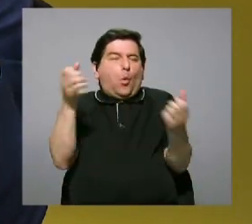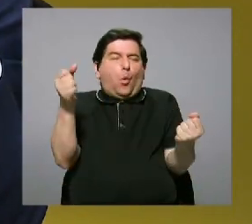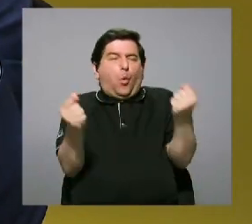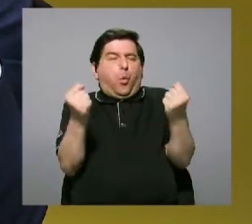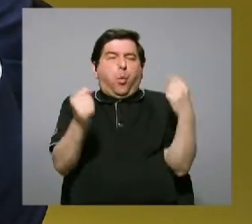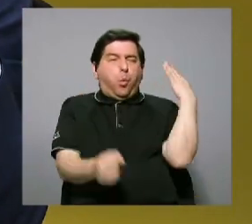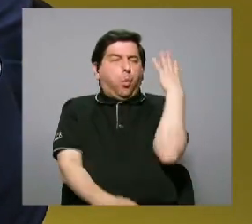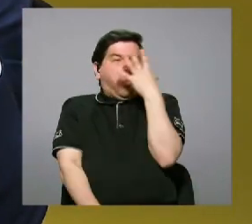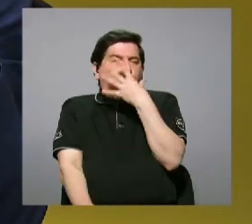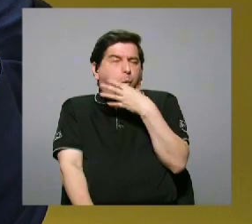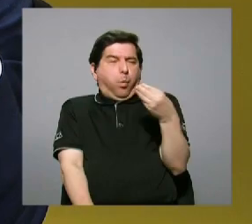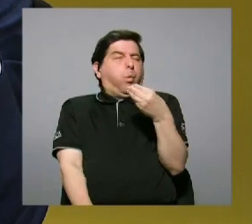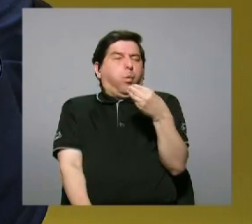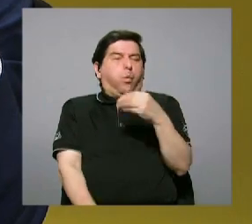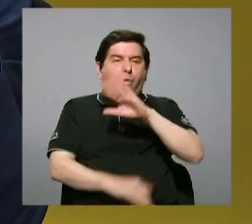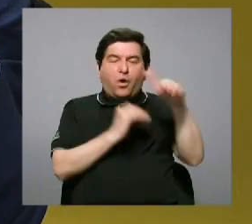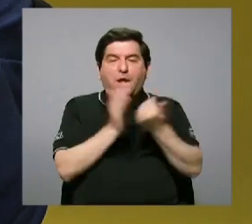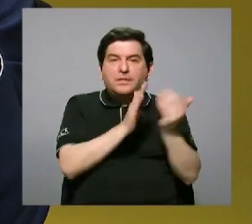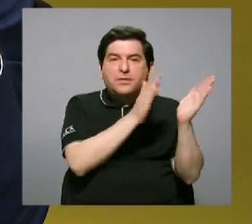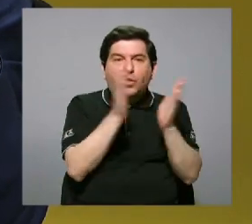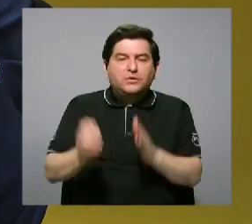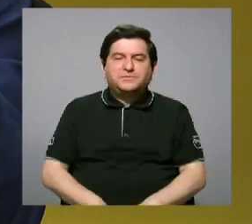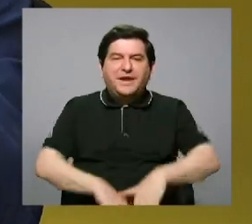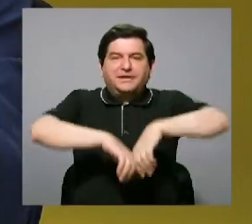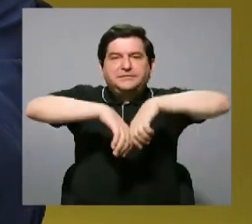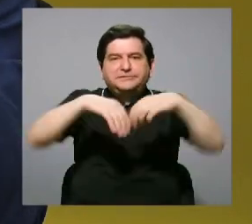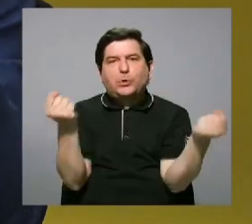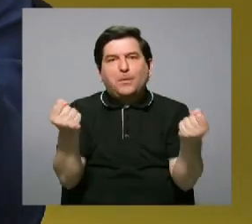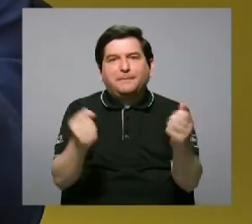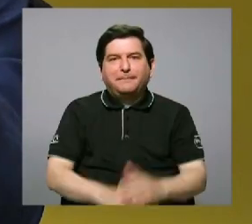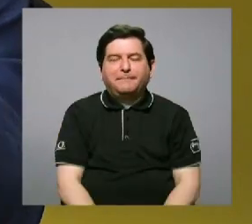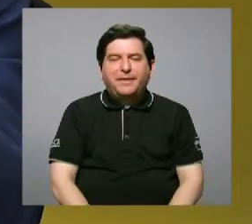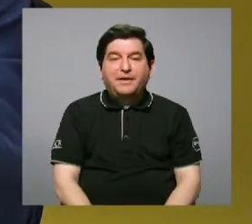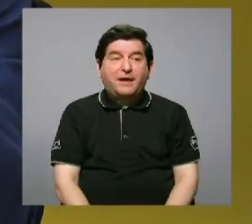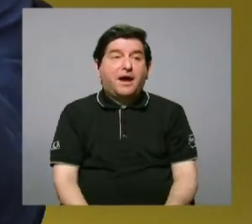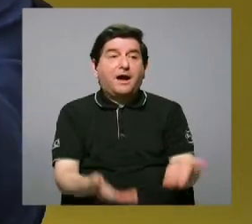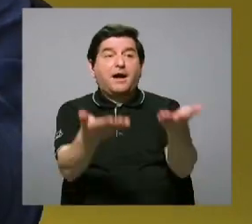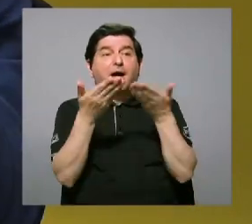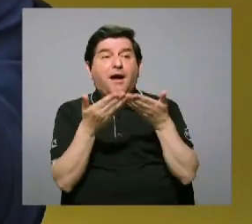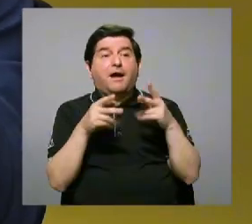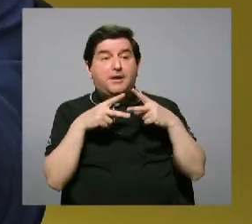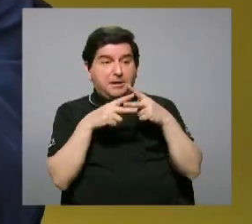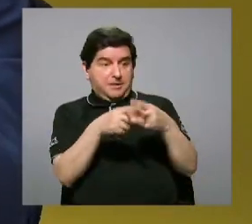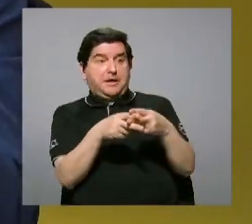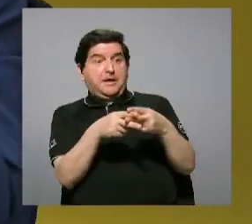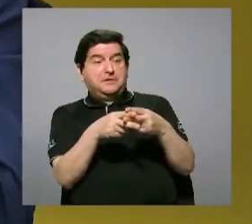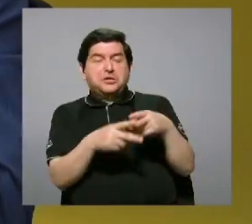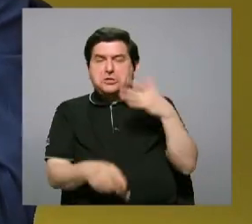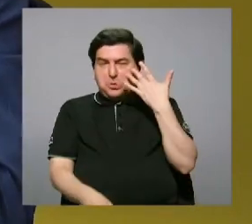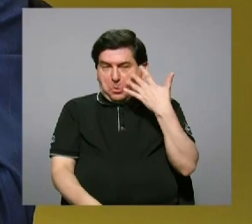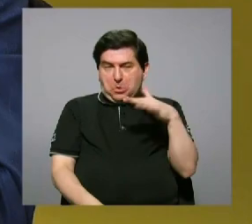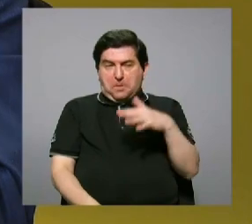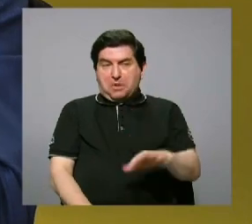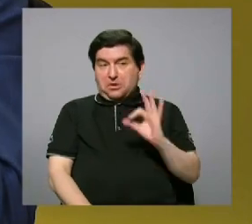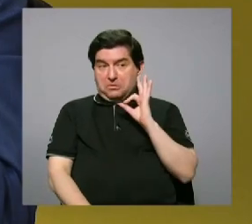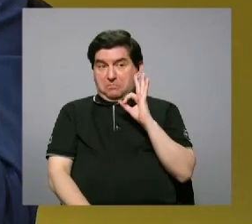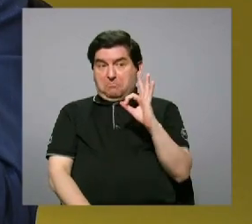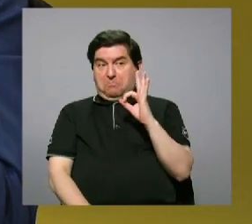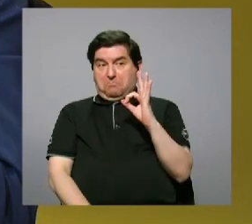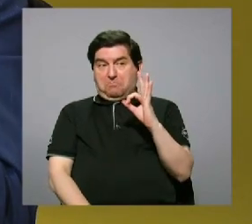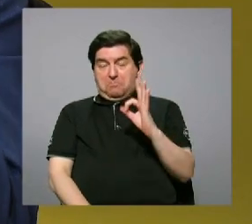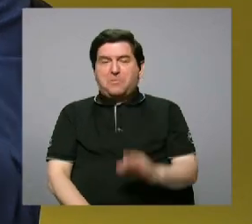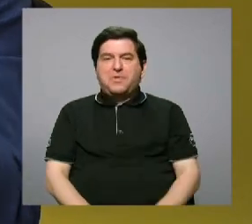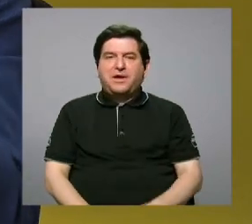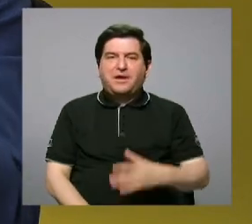automovilística, todos los planes se nos despedazan, ¿verdad? Y si además nos ofrecen un crédito en condiciones relativamente agradables, favorables para